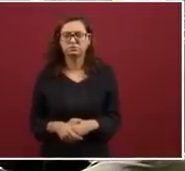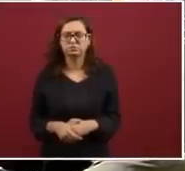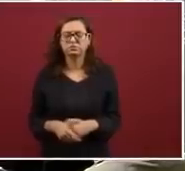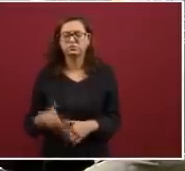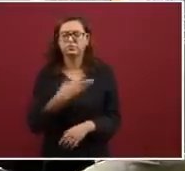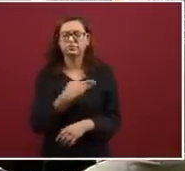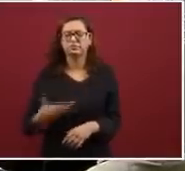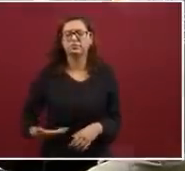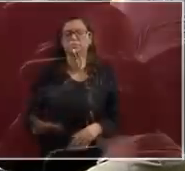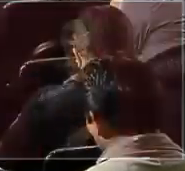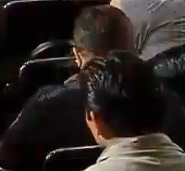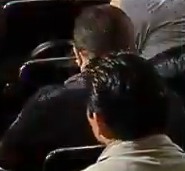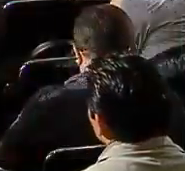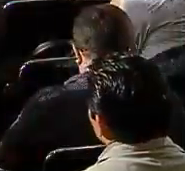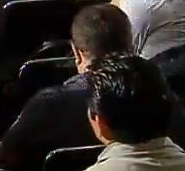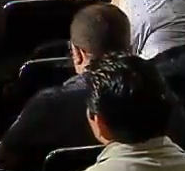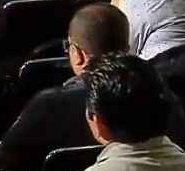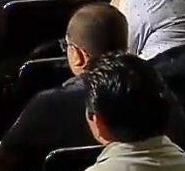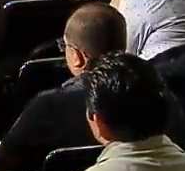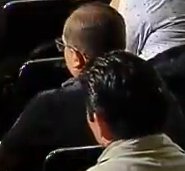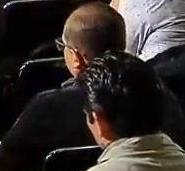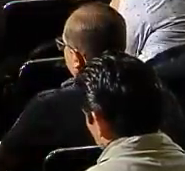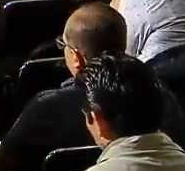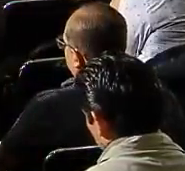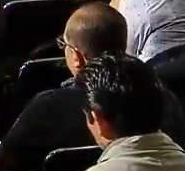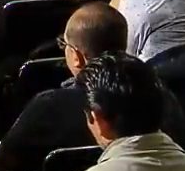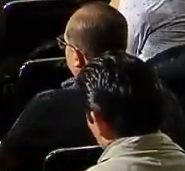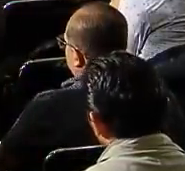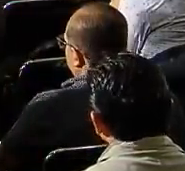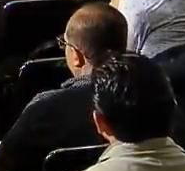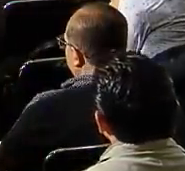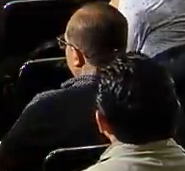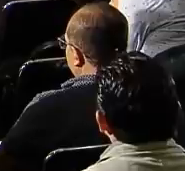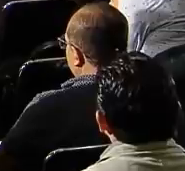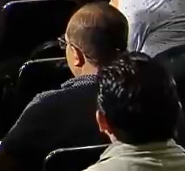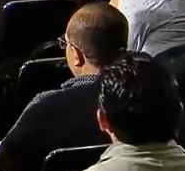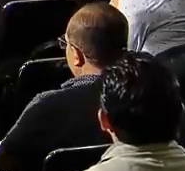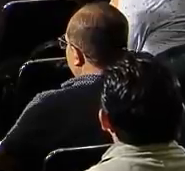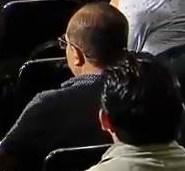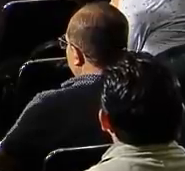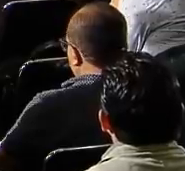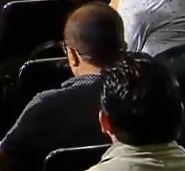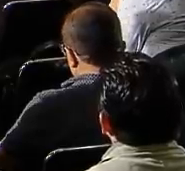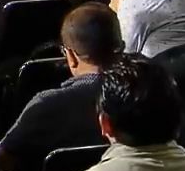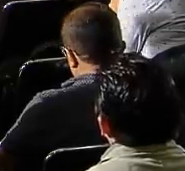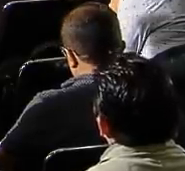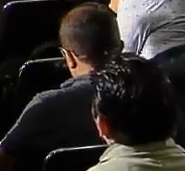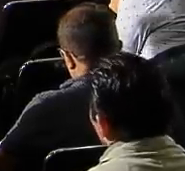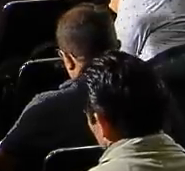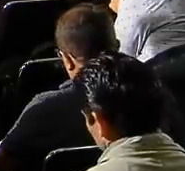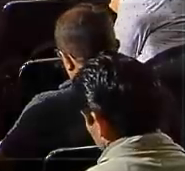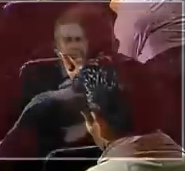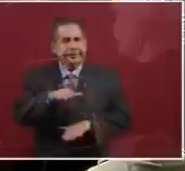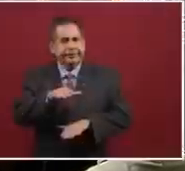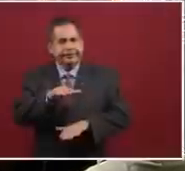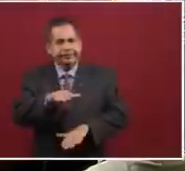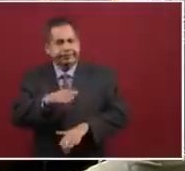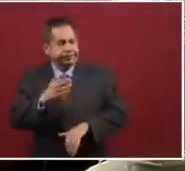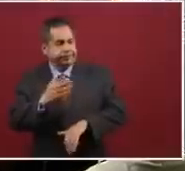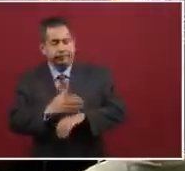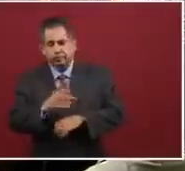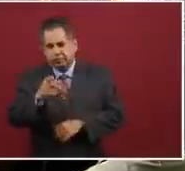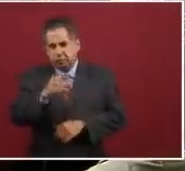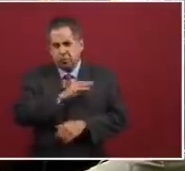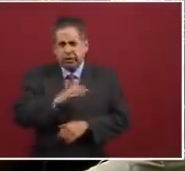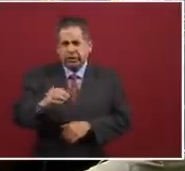Presidente, buenos días. Astrid Sánchez del Mañanero y Plumas Atómicas. Hablando de la no impunidad, presidente, ya llevan más de medio año usted